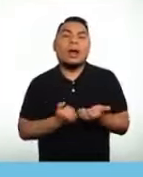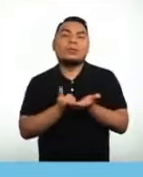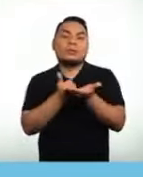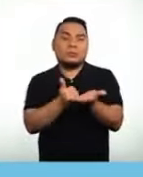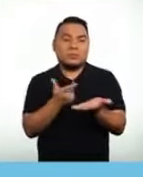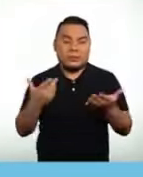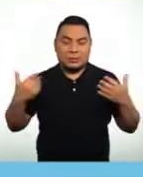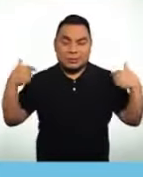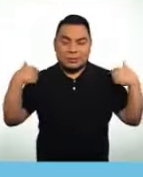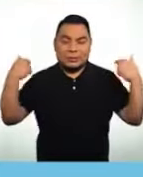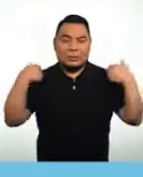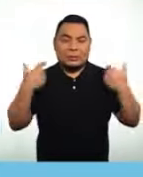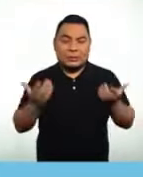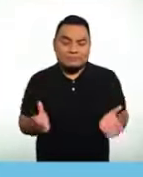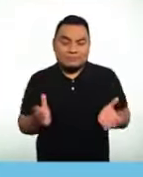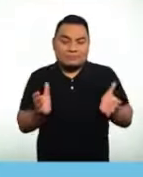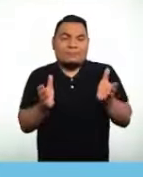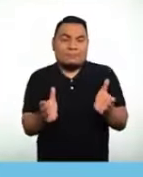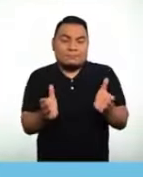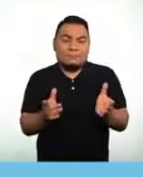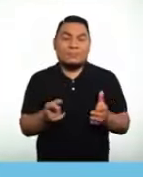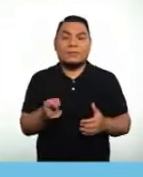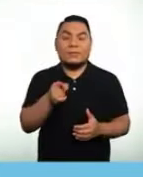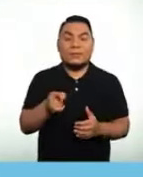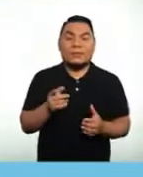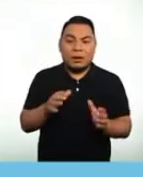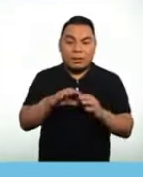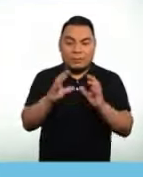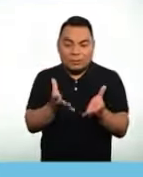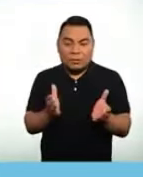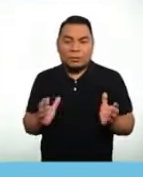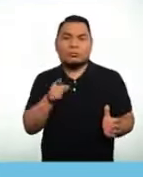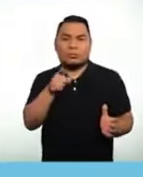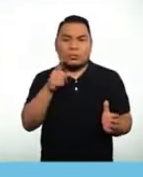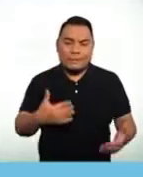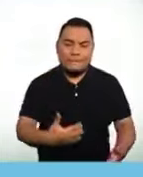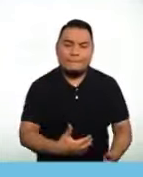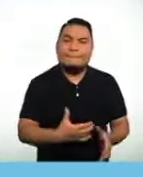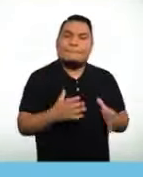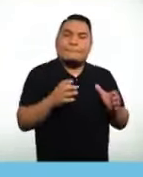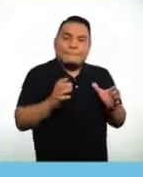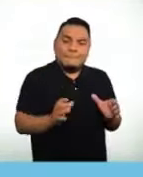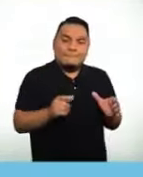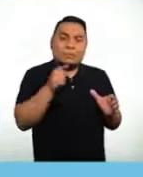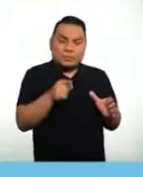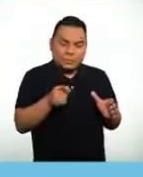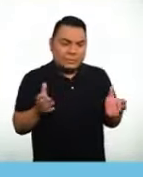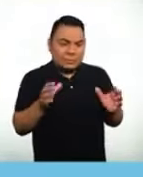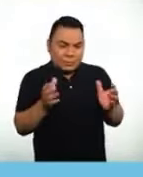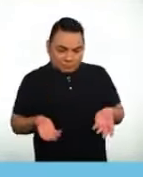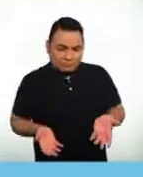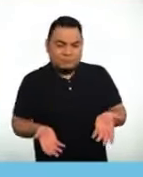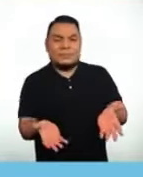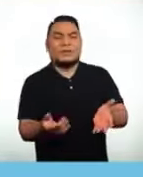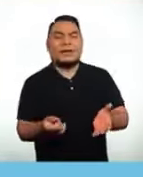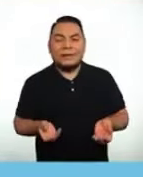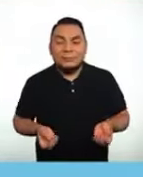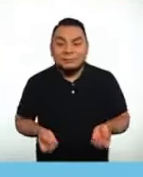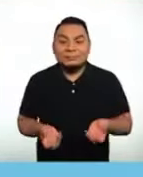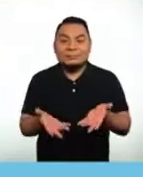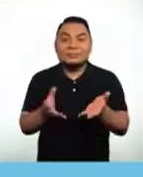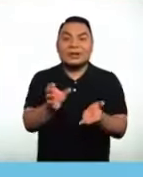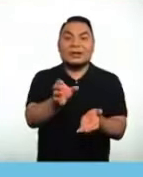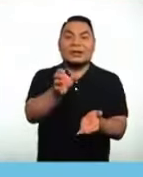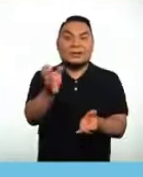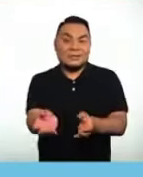ayúdale sosteniéndole por detrás mientras toma la pelota y oriéntale en los movimientos que debe